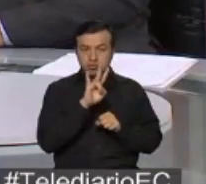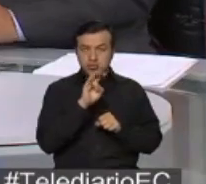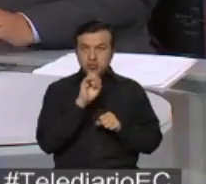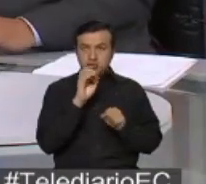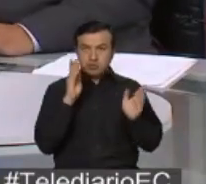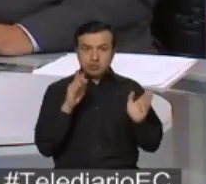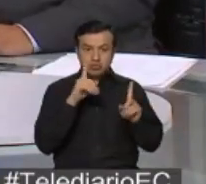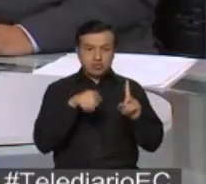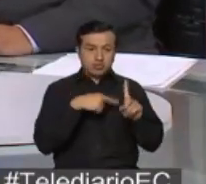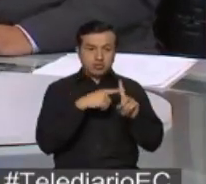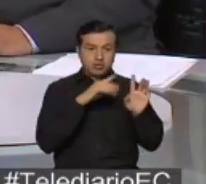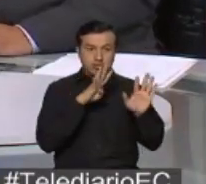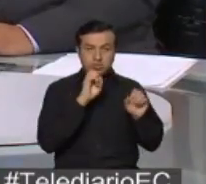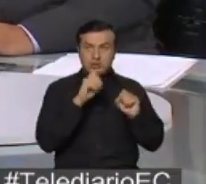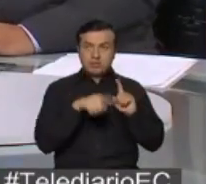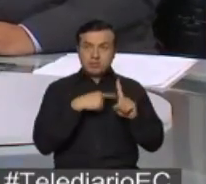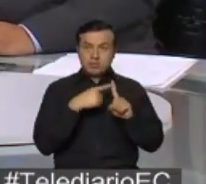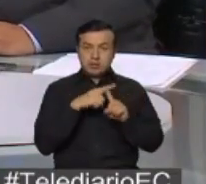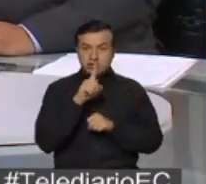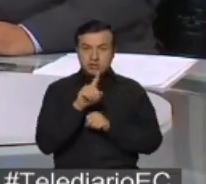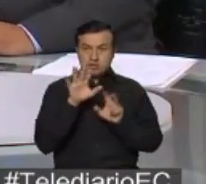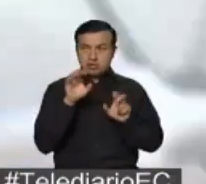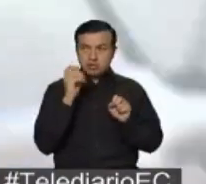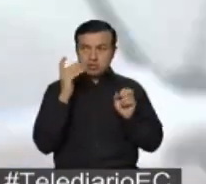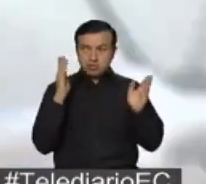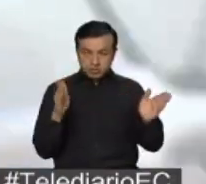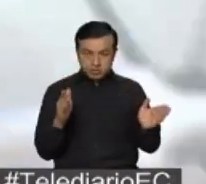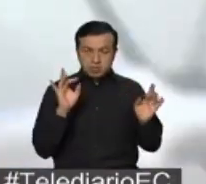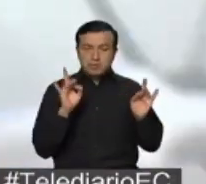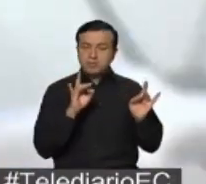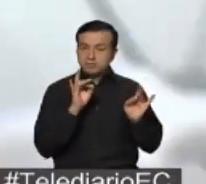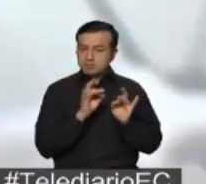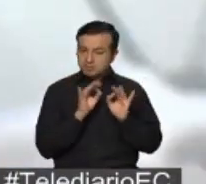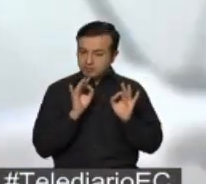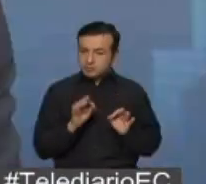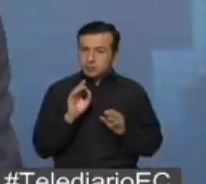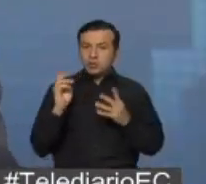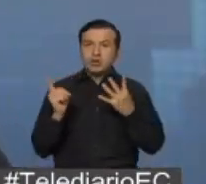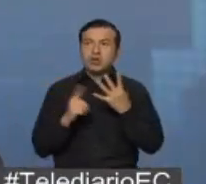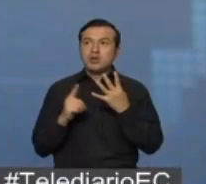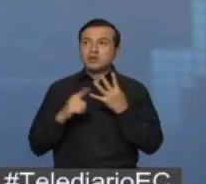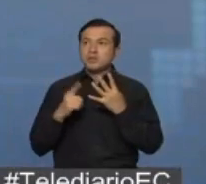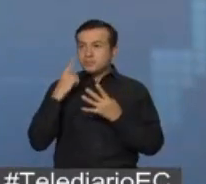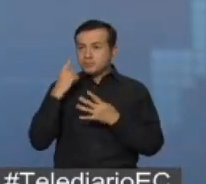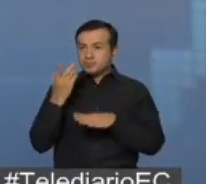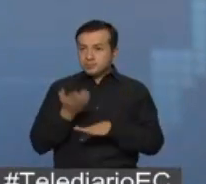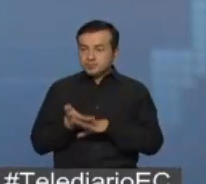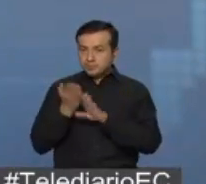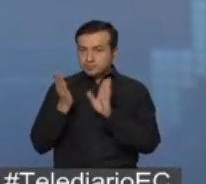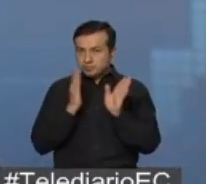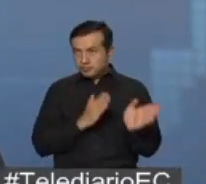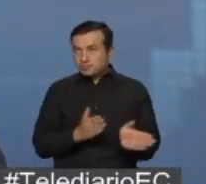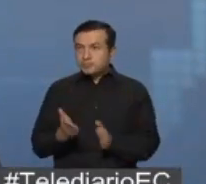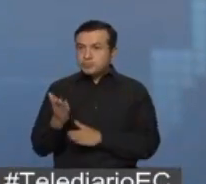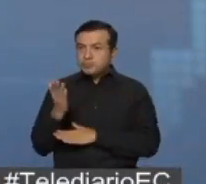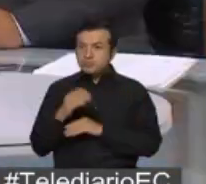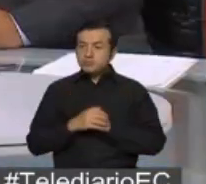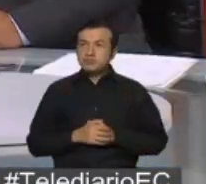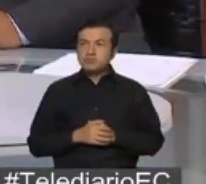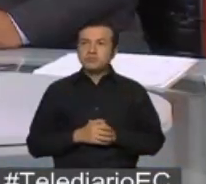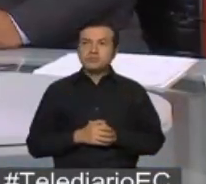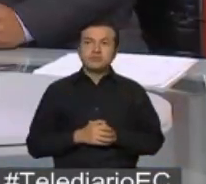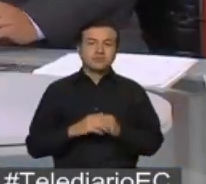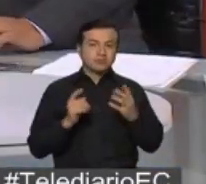los 90 más los 180 días adicionales de acuerdo roberto como cuarto punto que es lo que ustedes han establecido bueno y